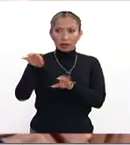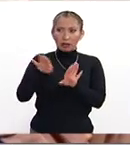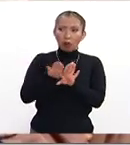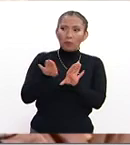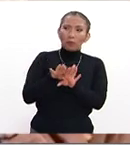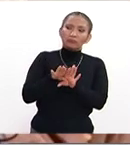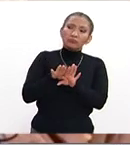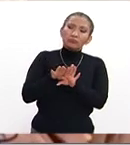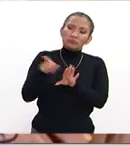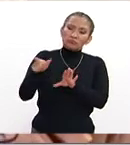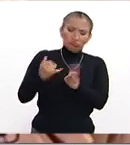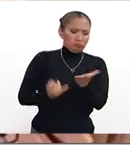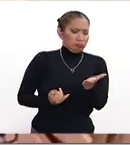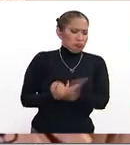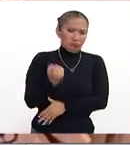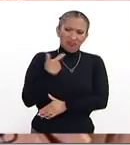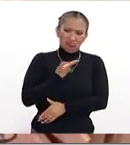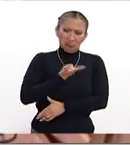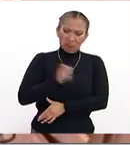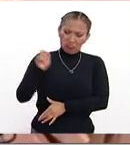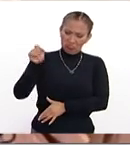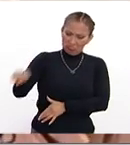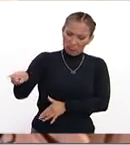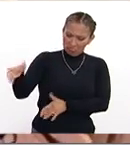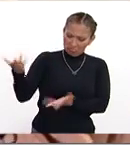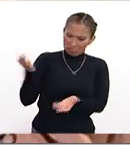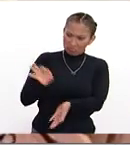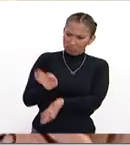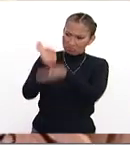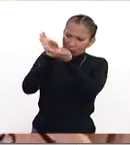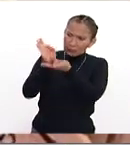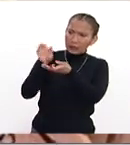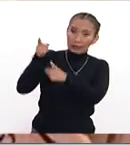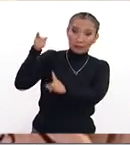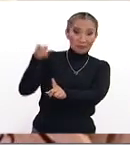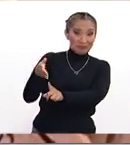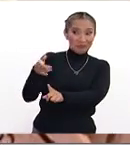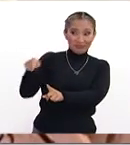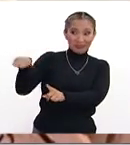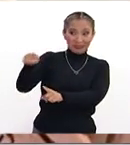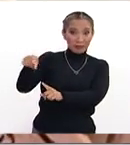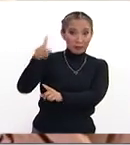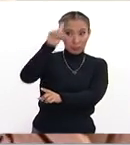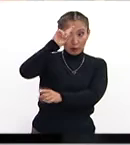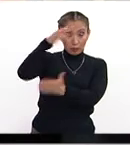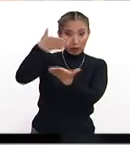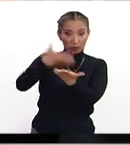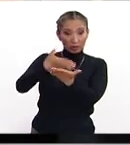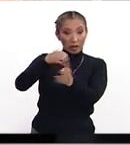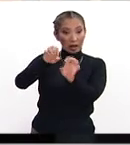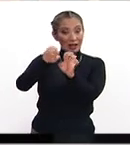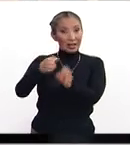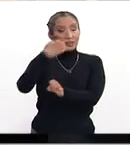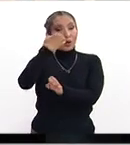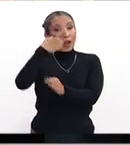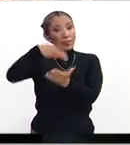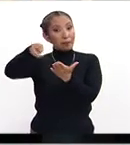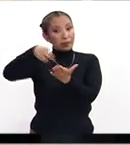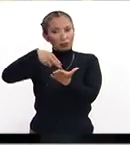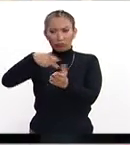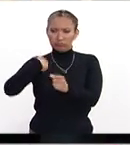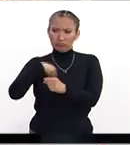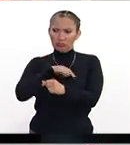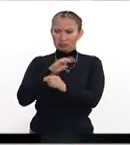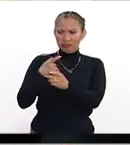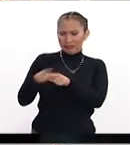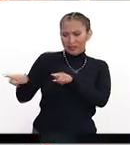tuvo la decisión, el valor de enfrentar directamente a las propuestas estéticas de la Escuela Mexicana de Pintura y decir,